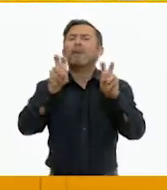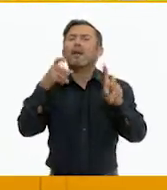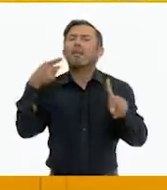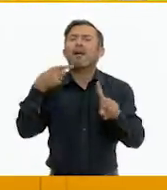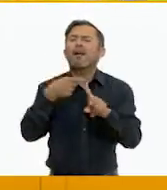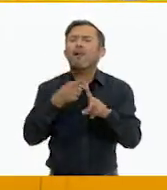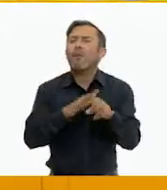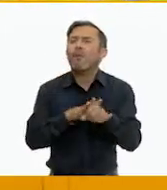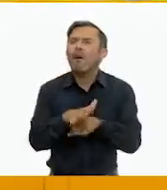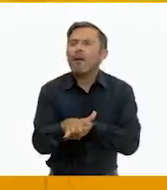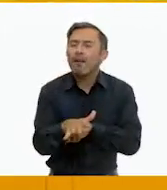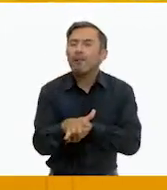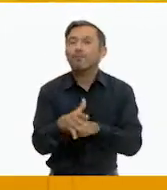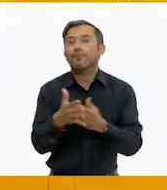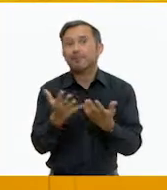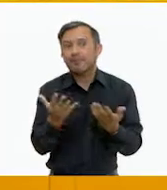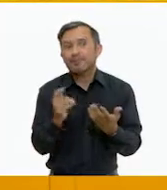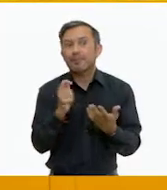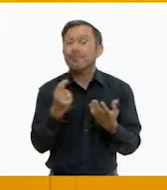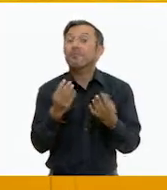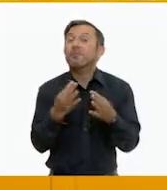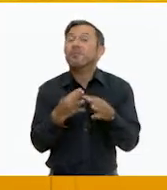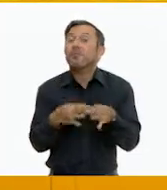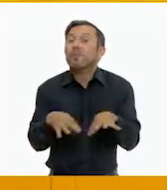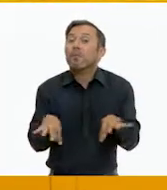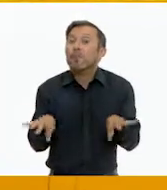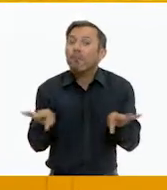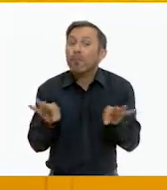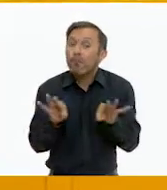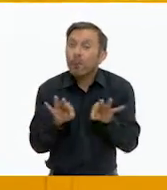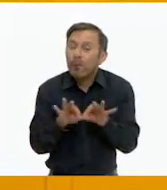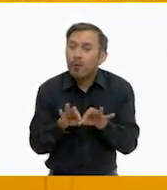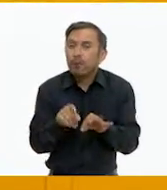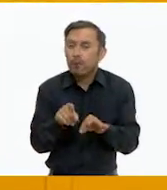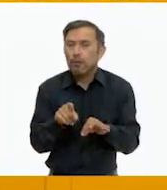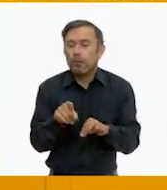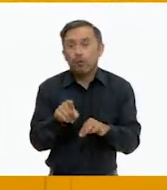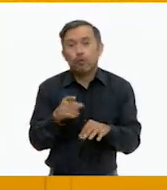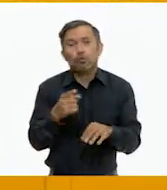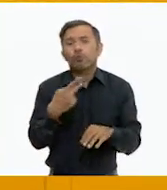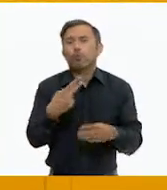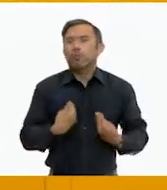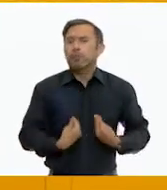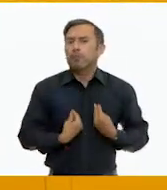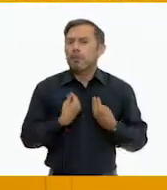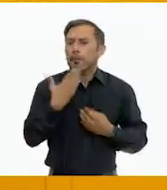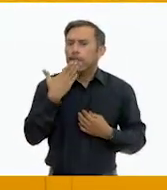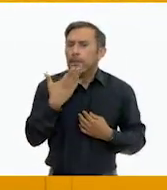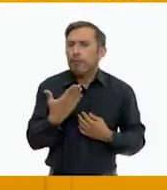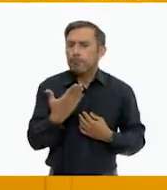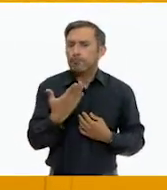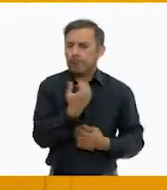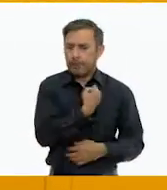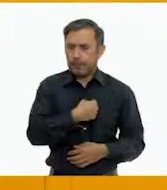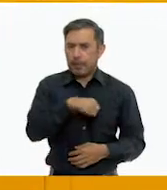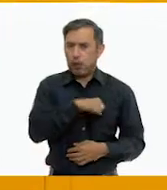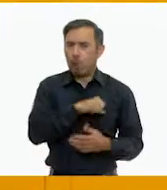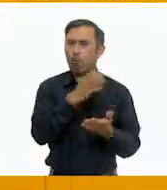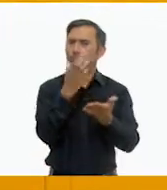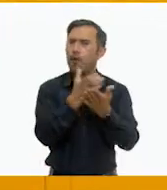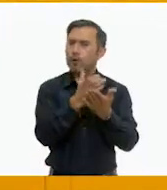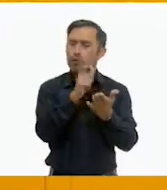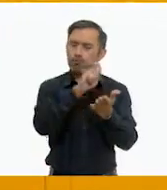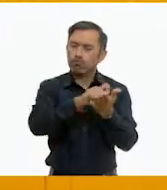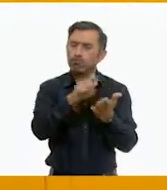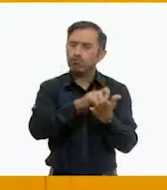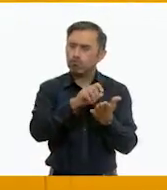sobre la importancia de llevar un diario de vida saludable. Por lo que te